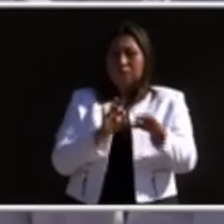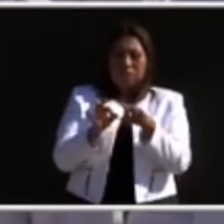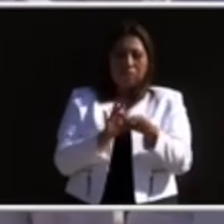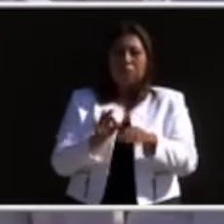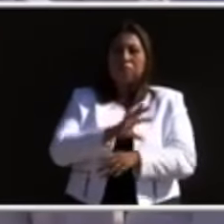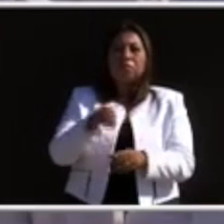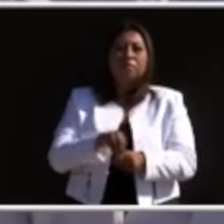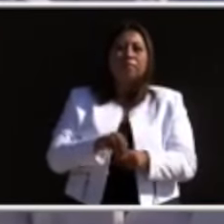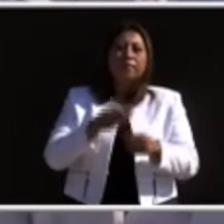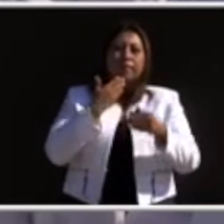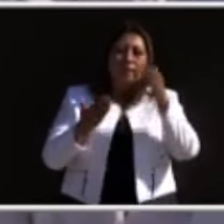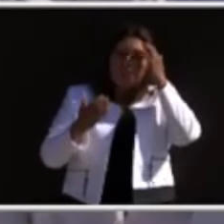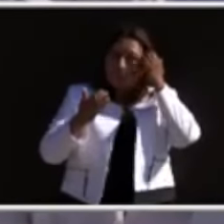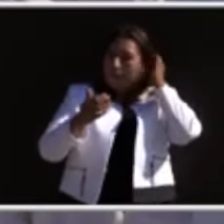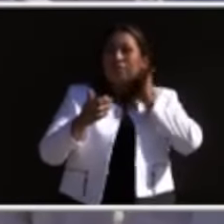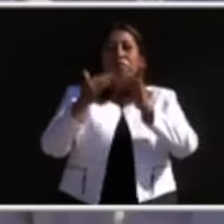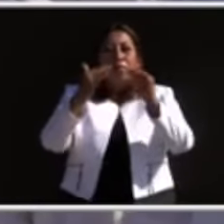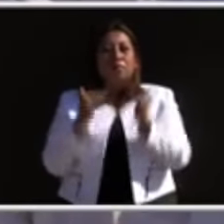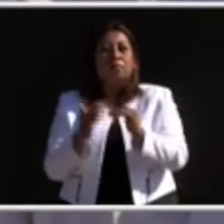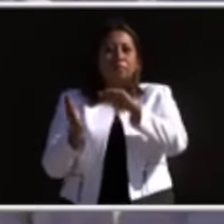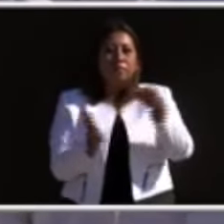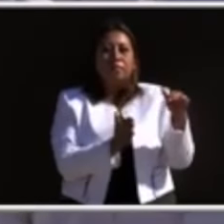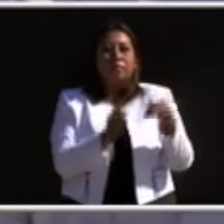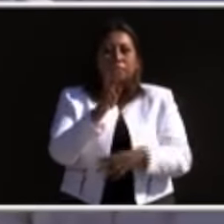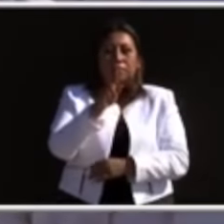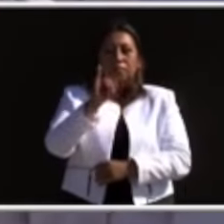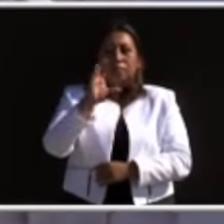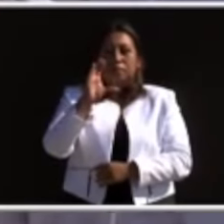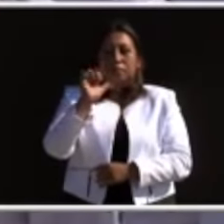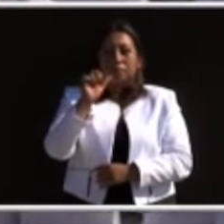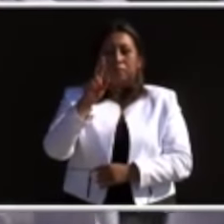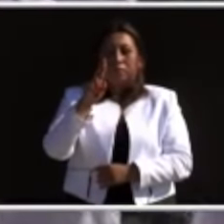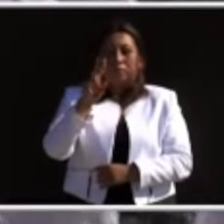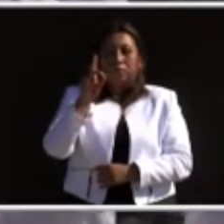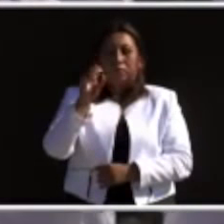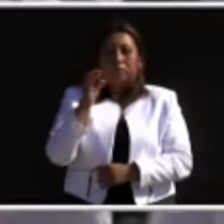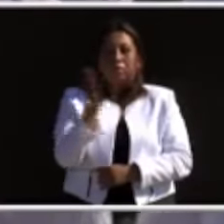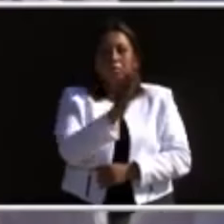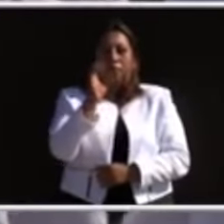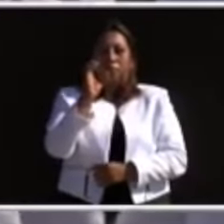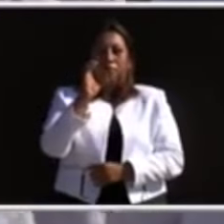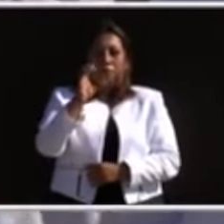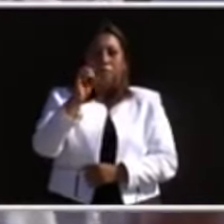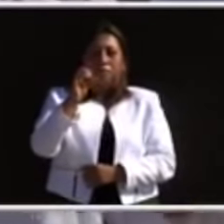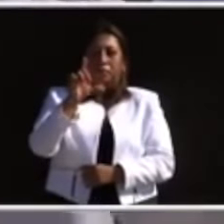Ricardo Colorado Alfonso será el Procurador Estatal de Protección al Medio Ambiente.